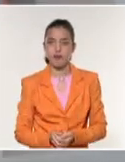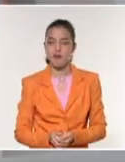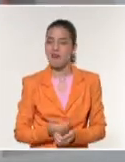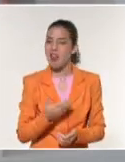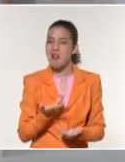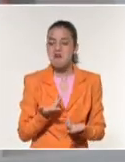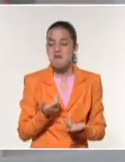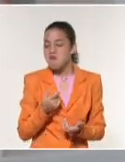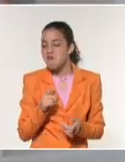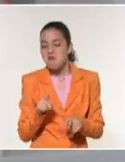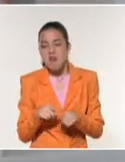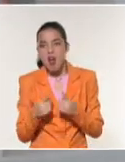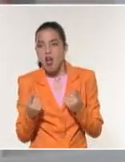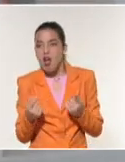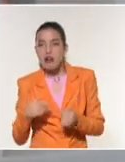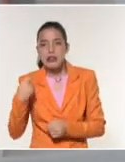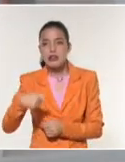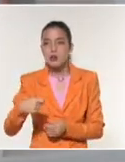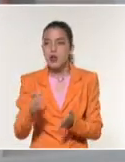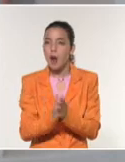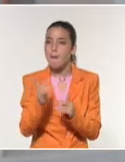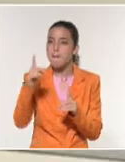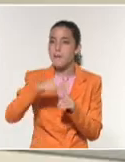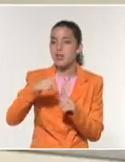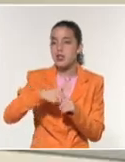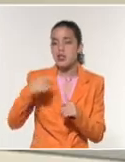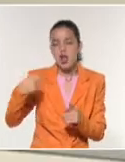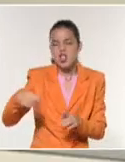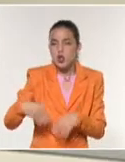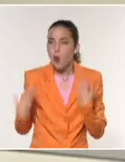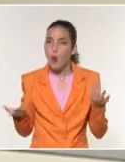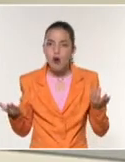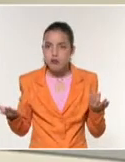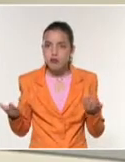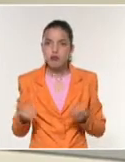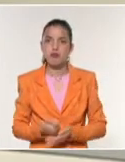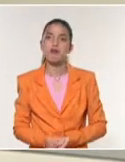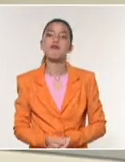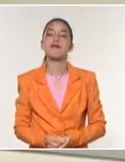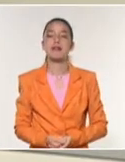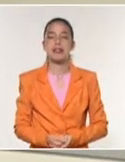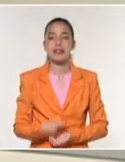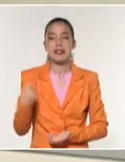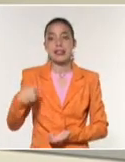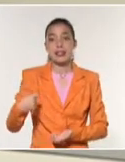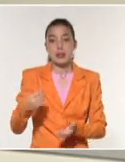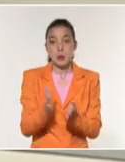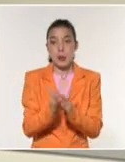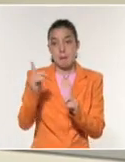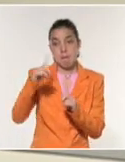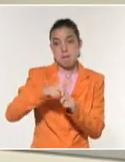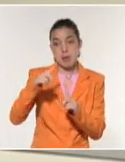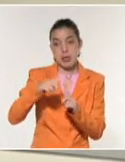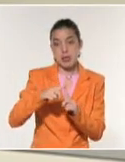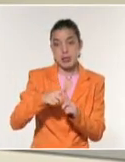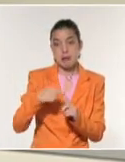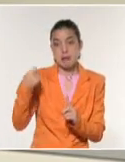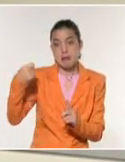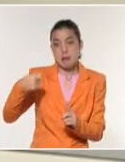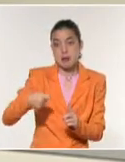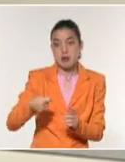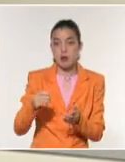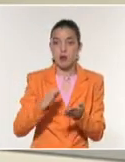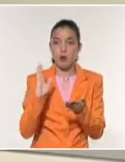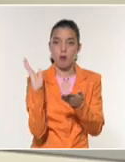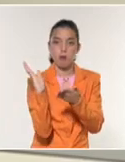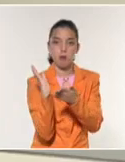de Matanzas, el Tribunal Provincial de Matanzas? ¿Qué ha decidido? Bueno, el Tribunal Provincial de Matanzas decidió revocar la libertad condicional